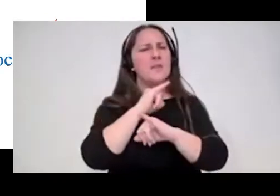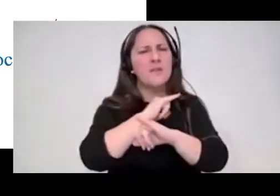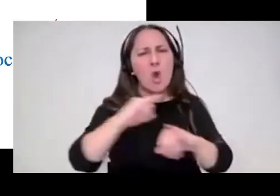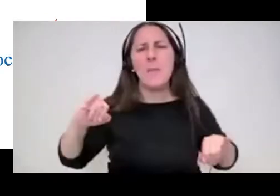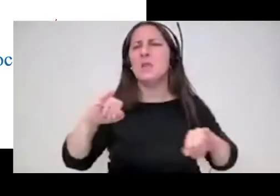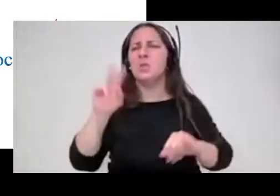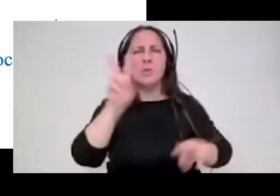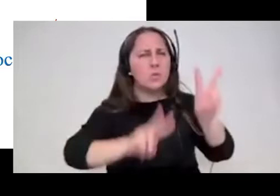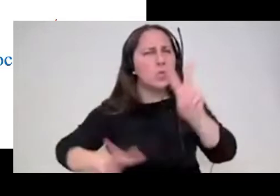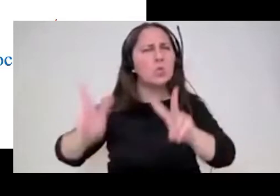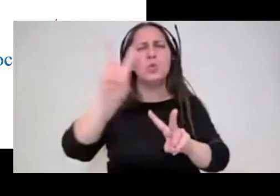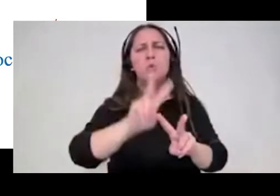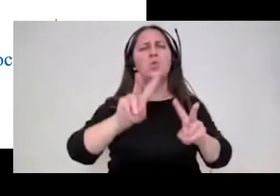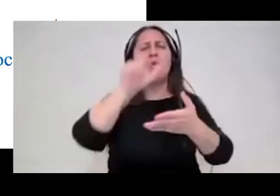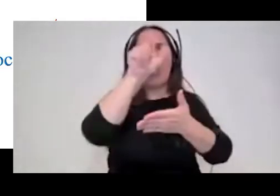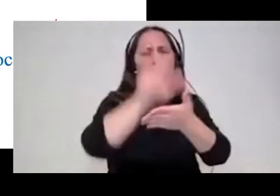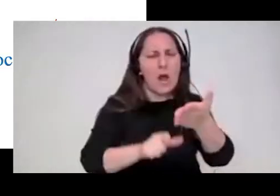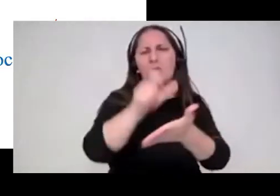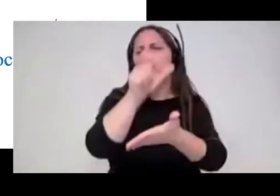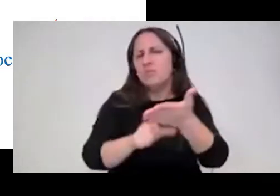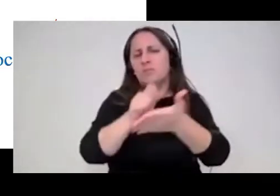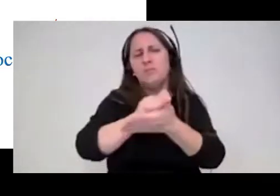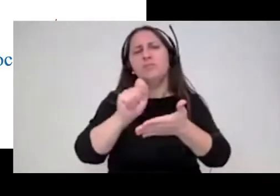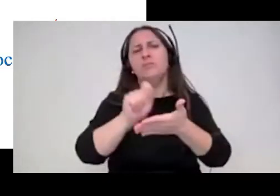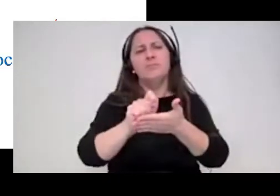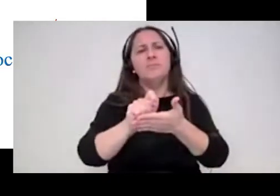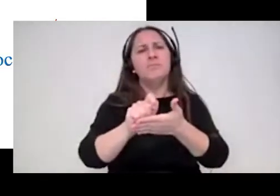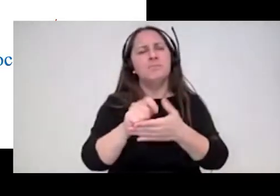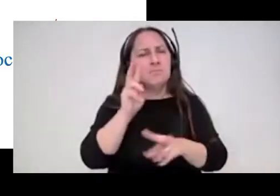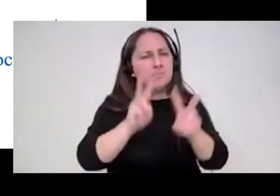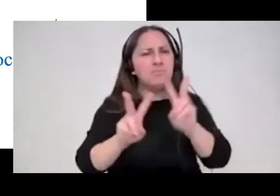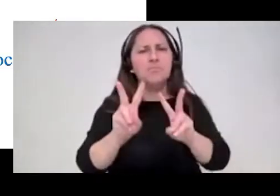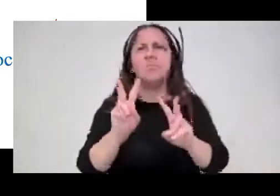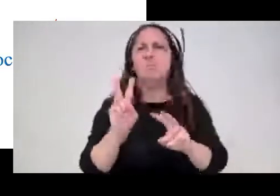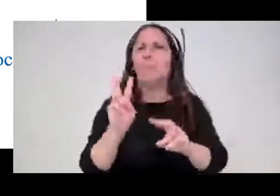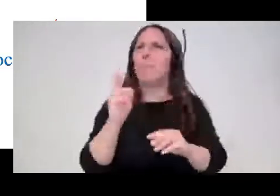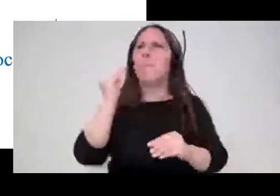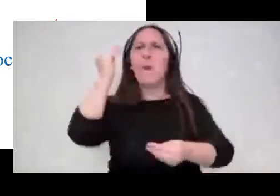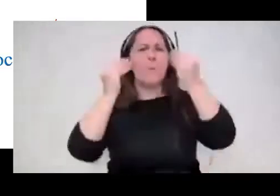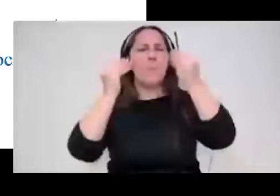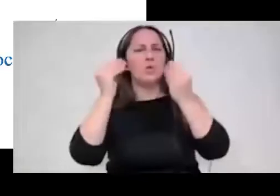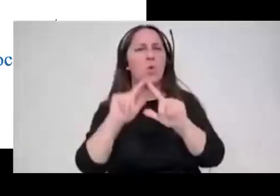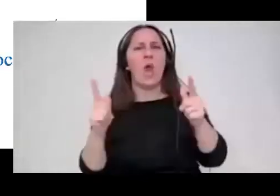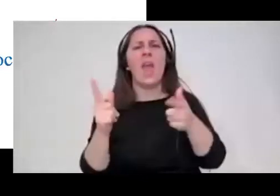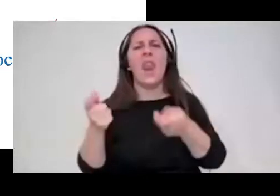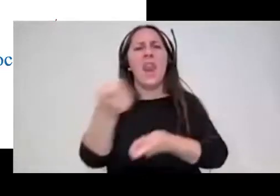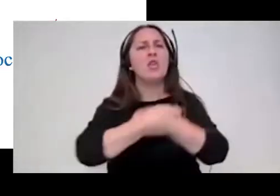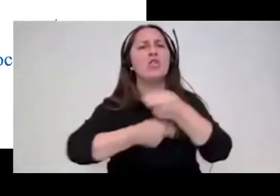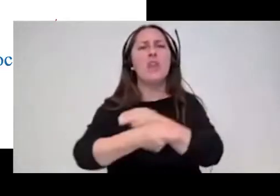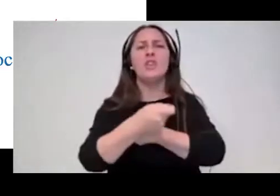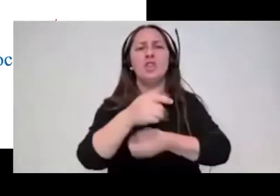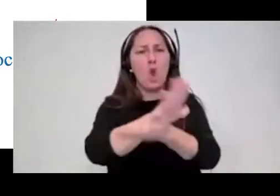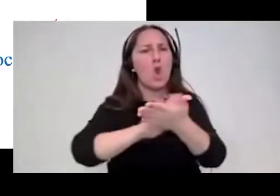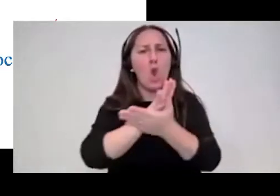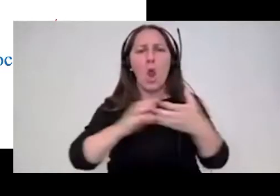artículos jurídicos, la que no aparecía como una gran preocupación era la negociación colectiva. ¿Y saben por